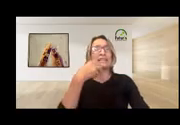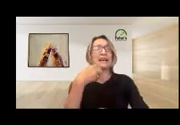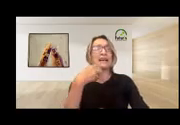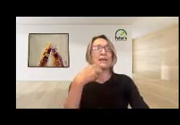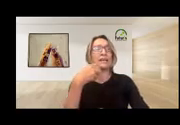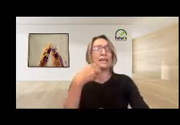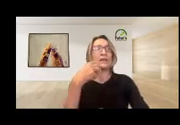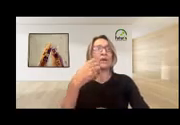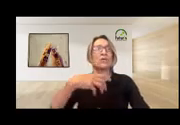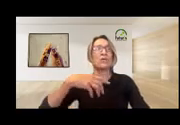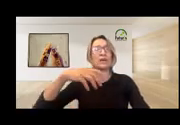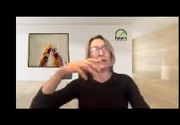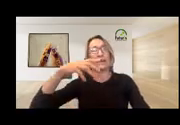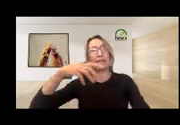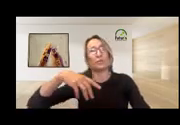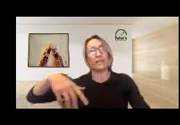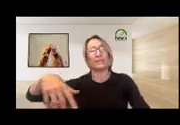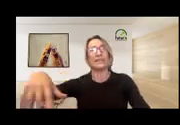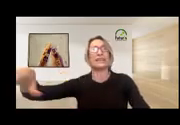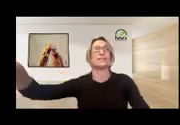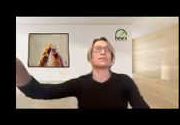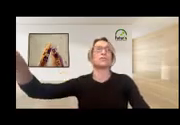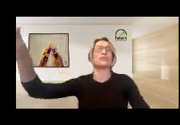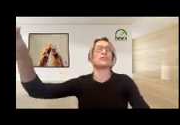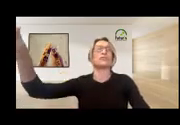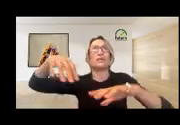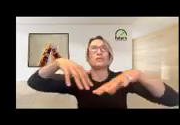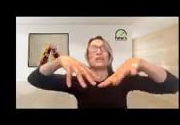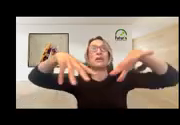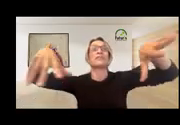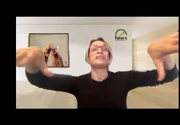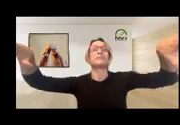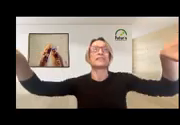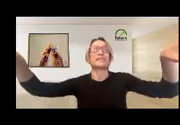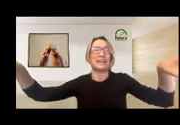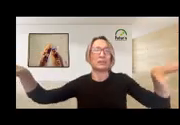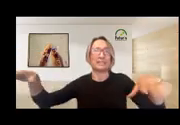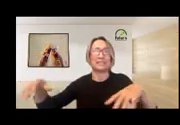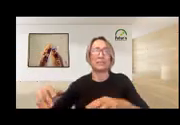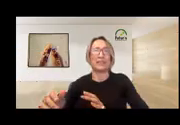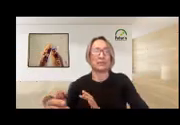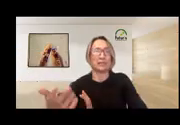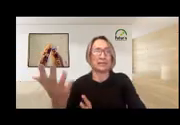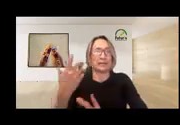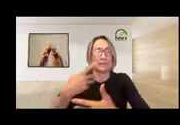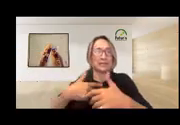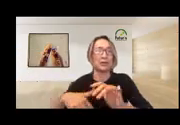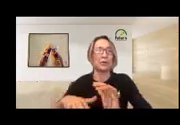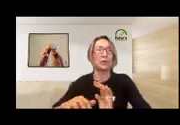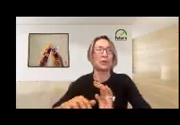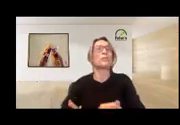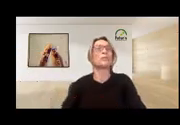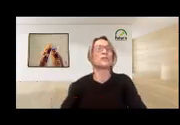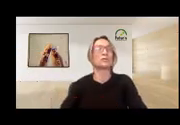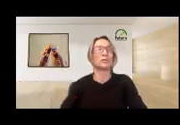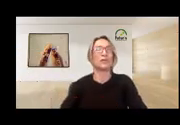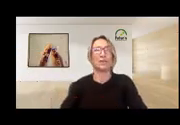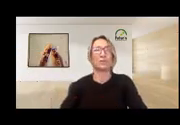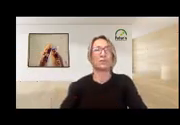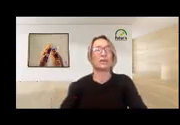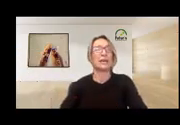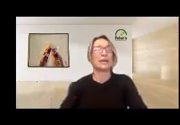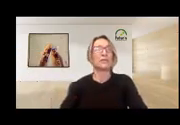cosquillas, se la tragaban y luego durante sus recorridos iban dispersando esas semillas una vez que había pasado